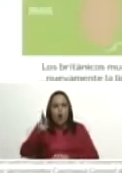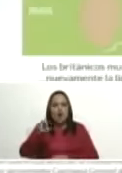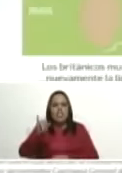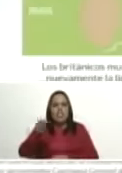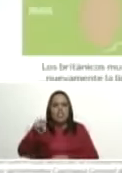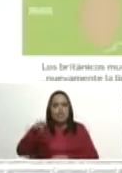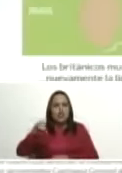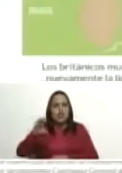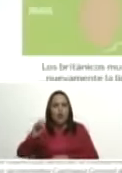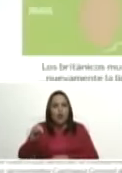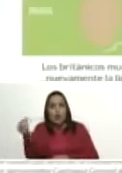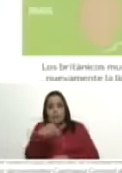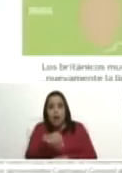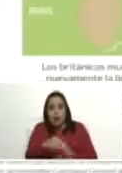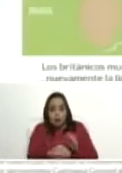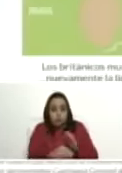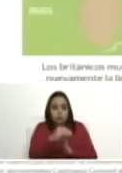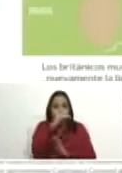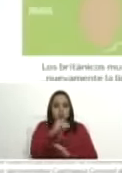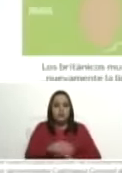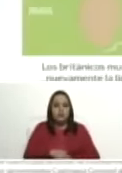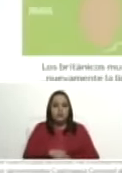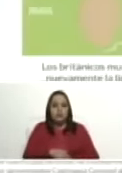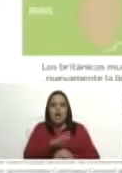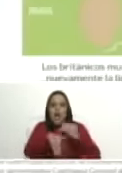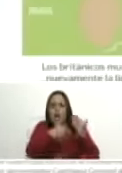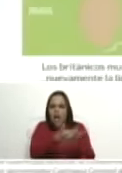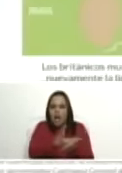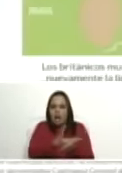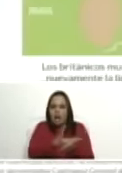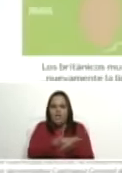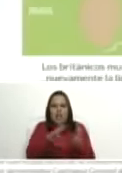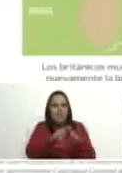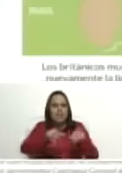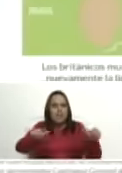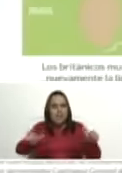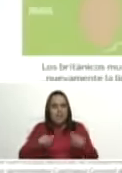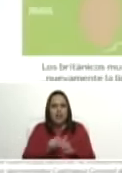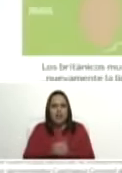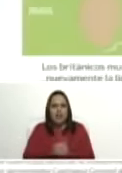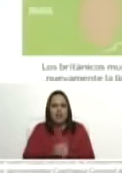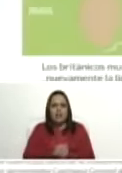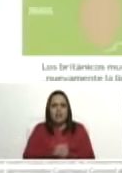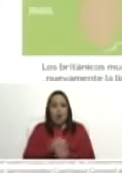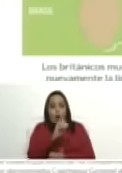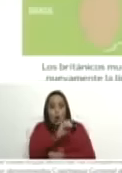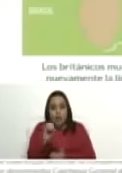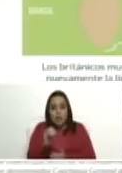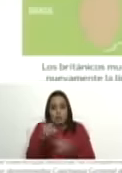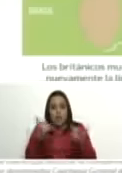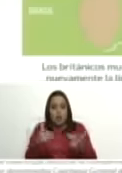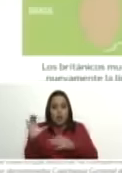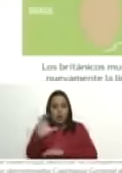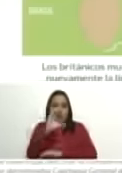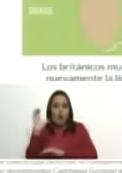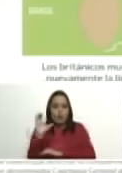arriba, avanzar hacia las tierras del oriente de lo que hoy es